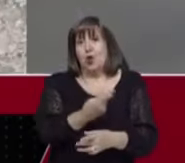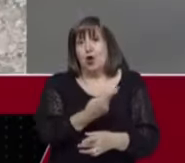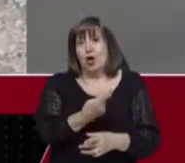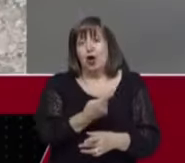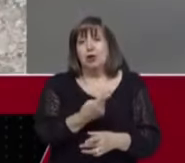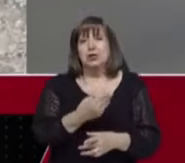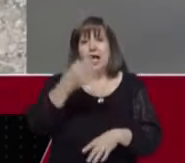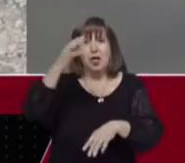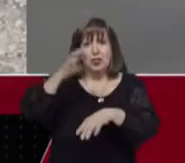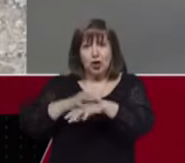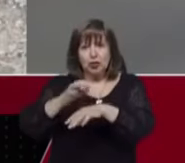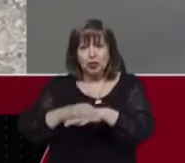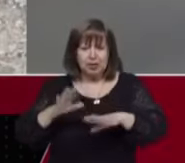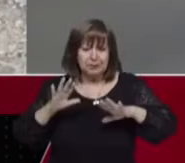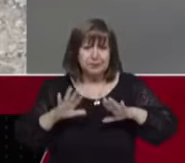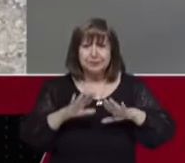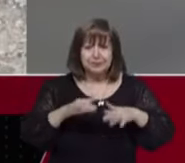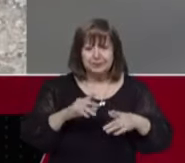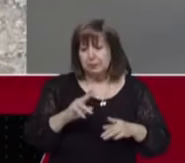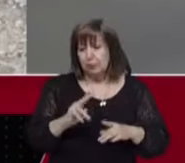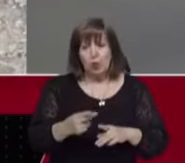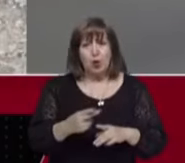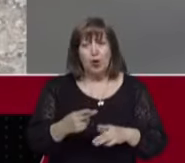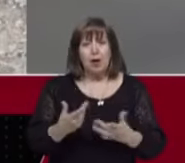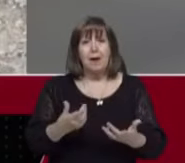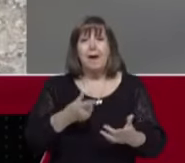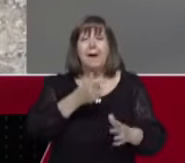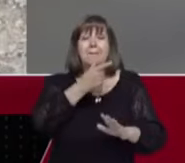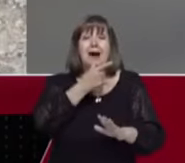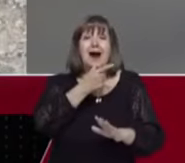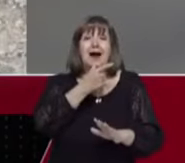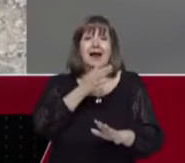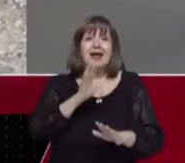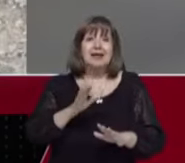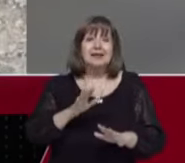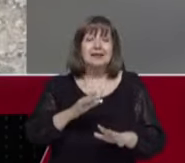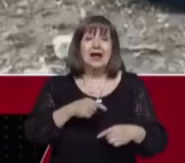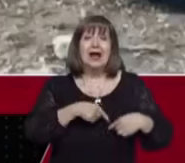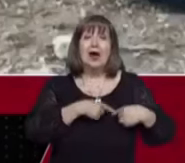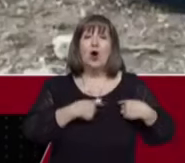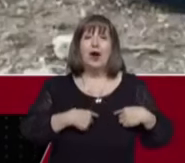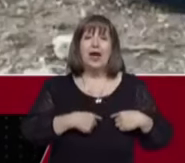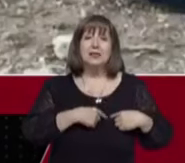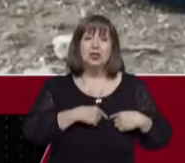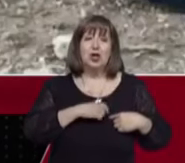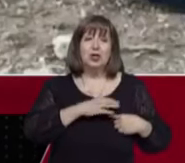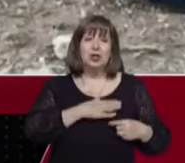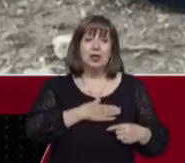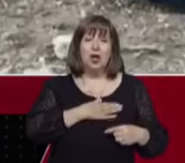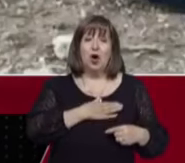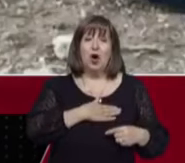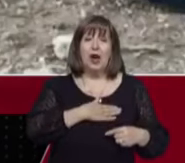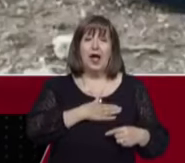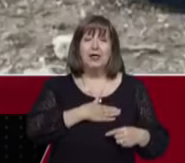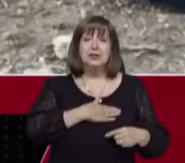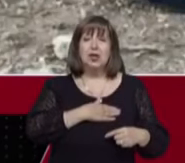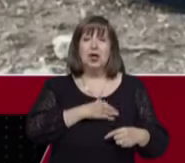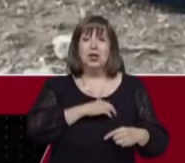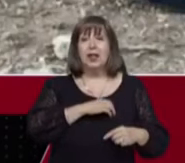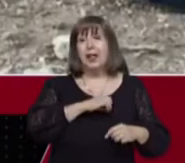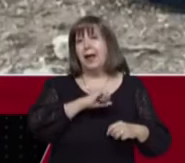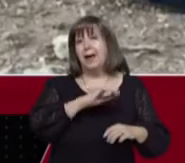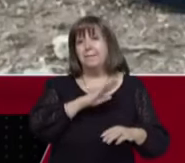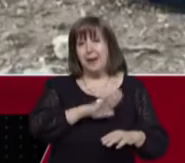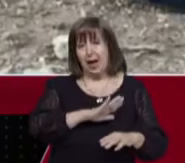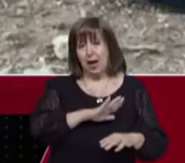personal médico, quienes constataron su deceso, y aparentemente se trataría de un paro cardíaco. Es la primera información que hay con respecto